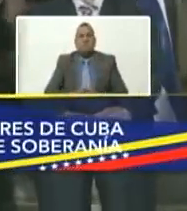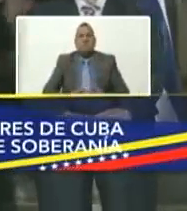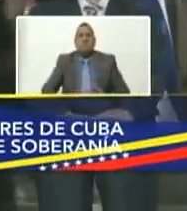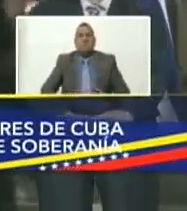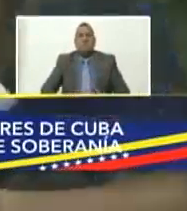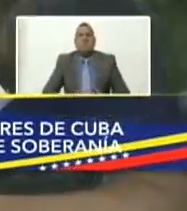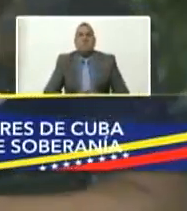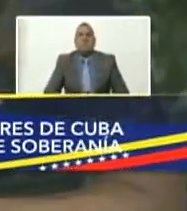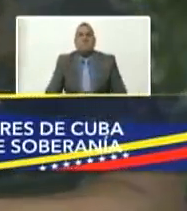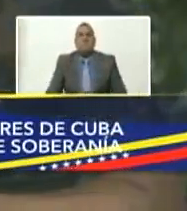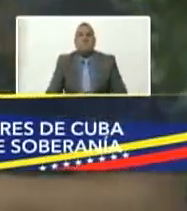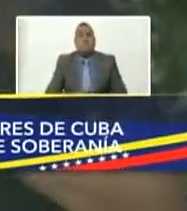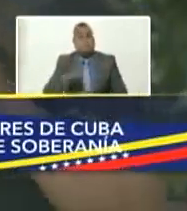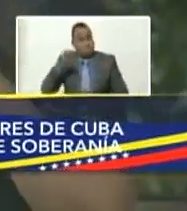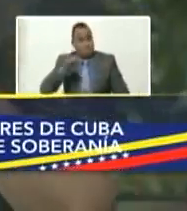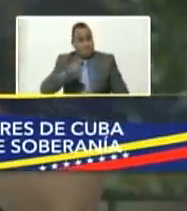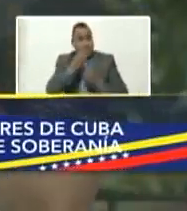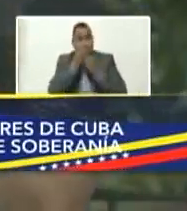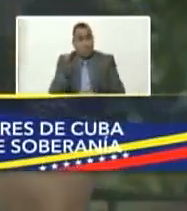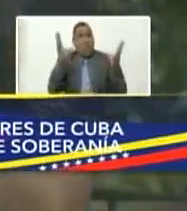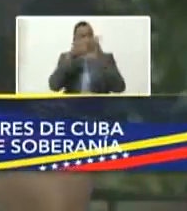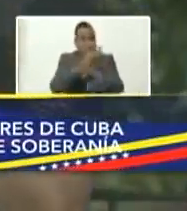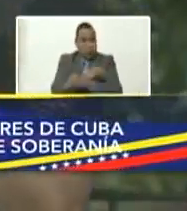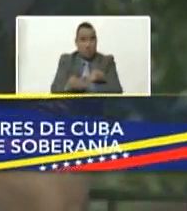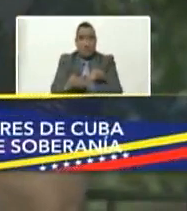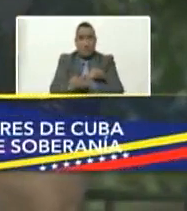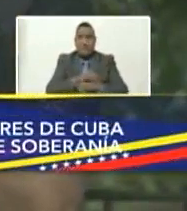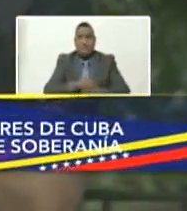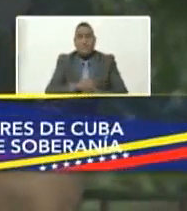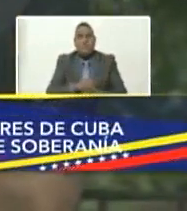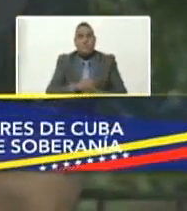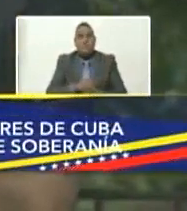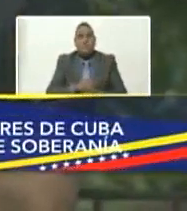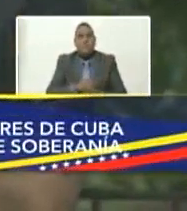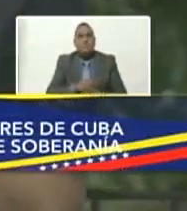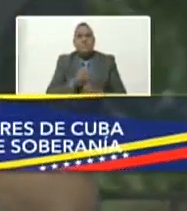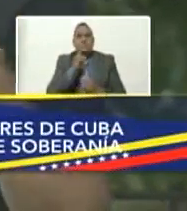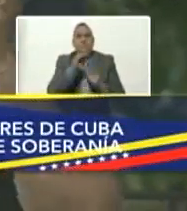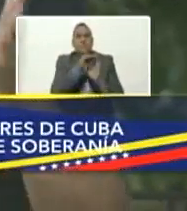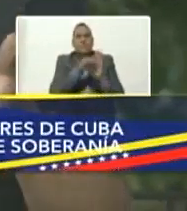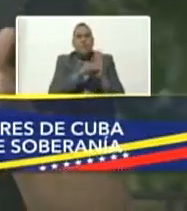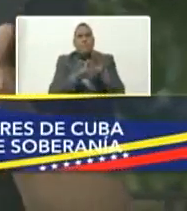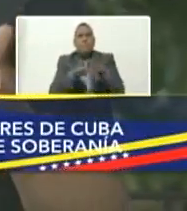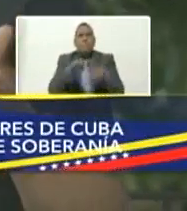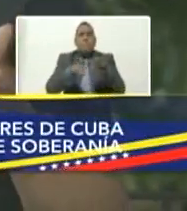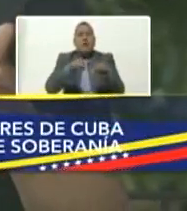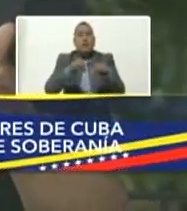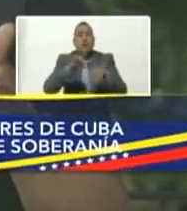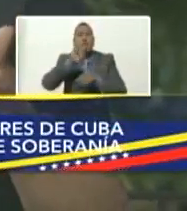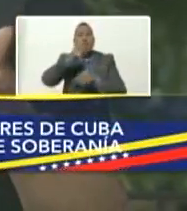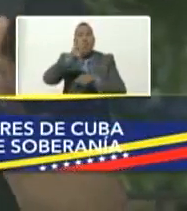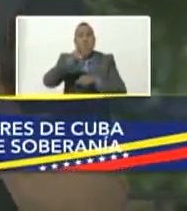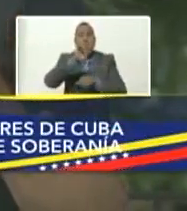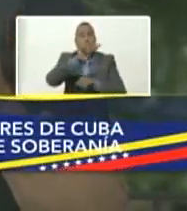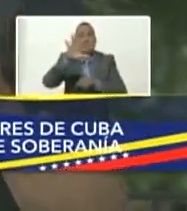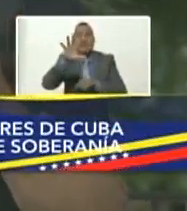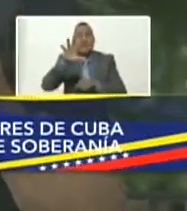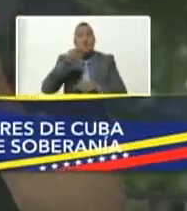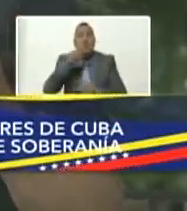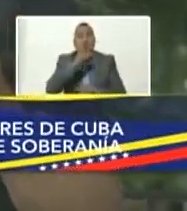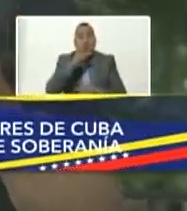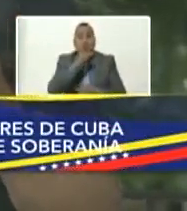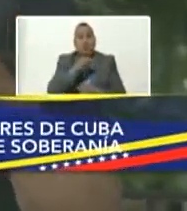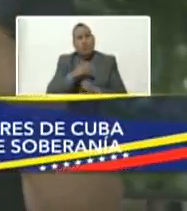Sí, presidente, buenas noches. En lo que será entonces este protocolo que comienza este lunes 25 de octubre,